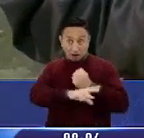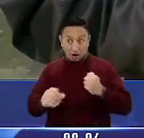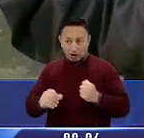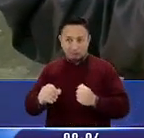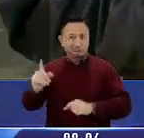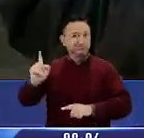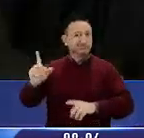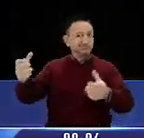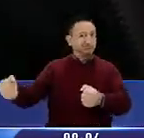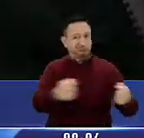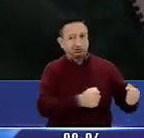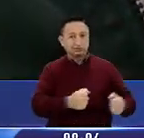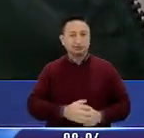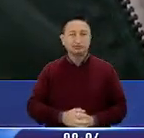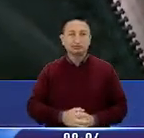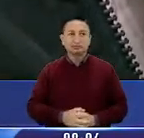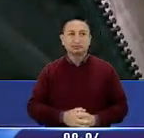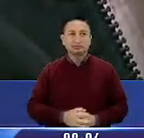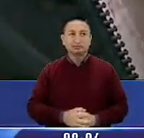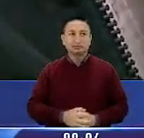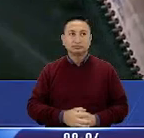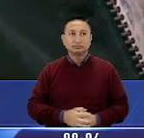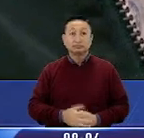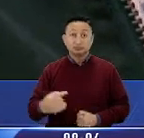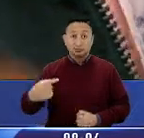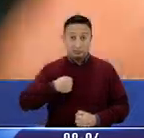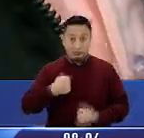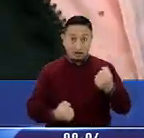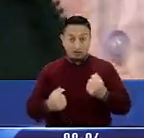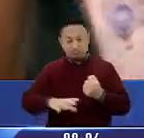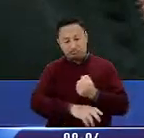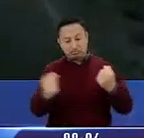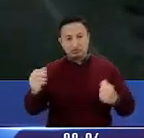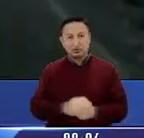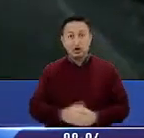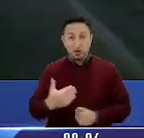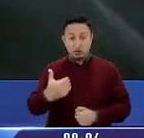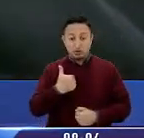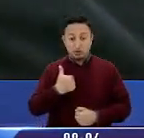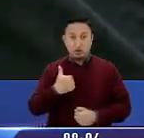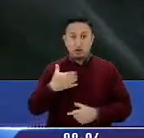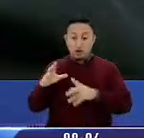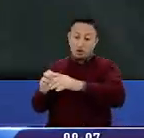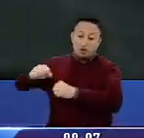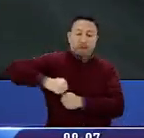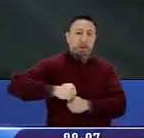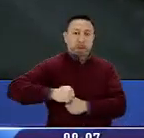el automotor. Perdona, pero ese no se va casi con mi carro. De una le abrí el brazo y